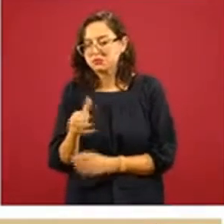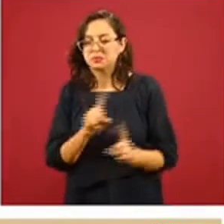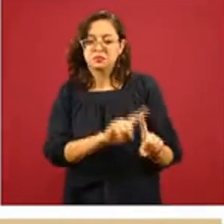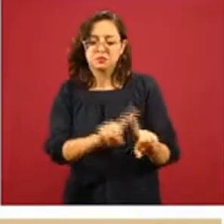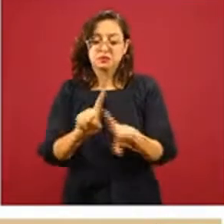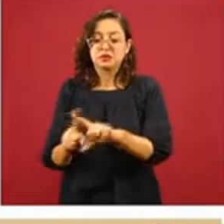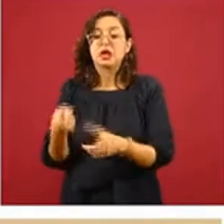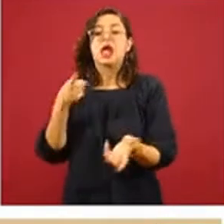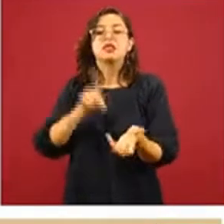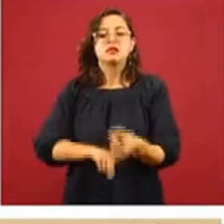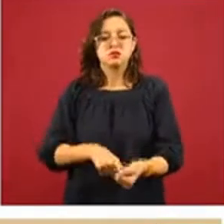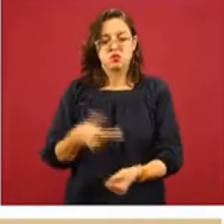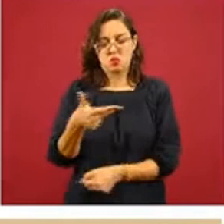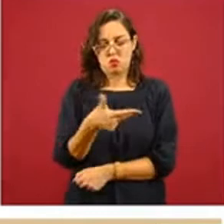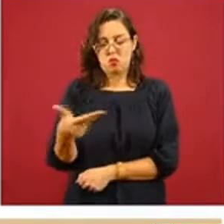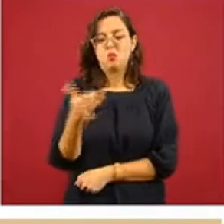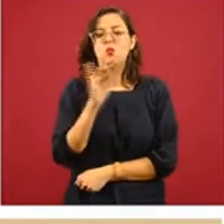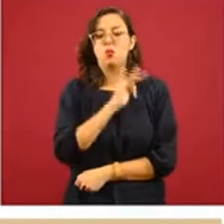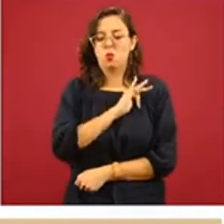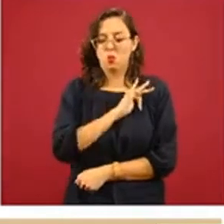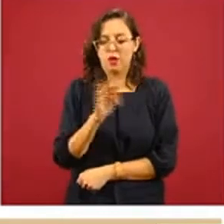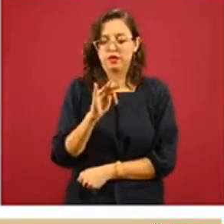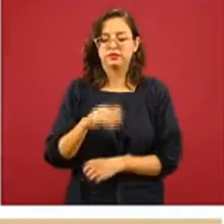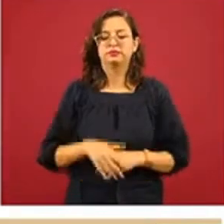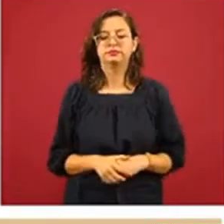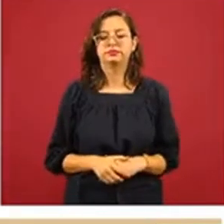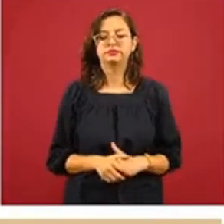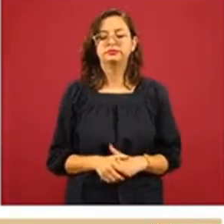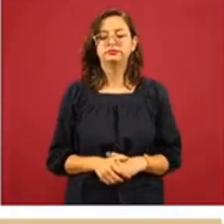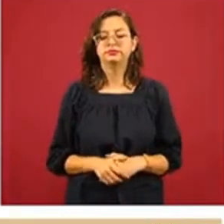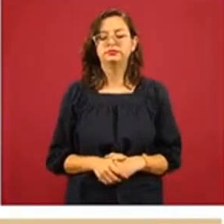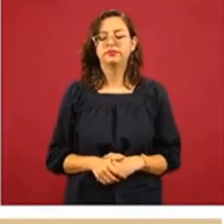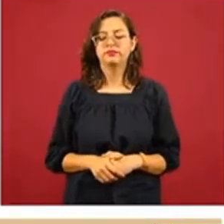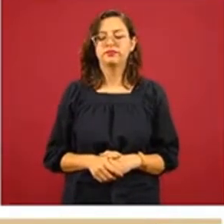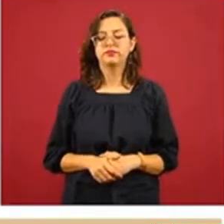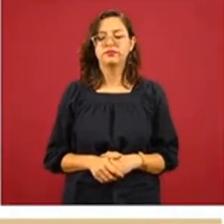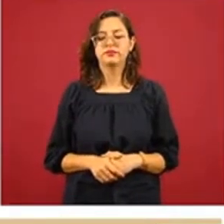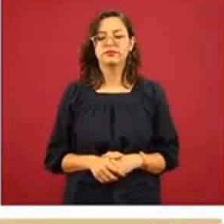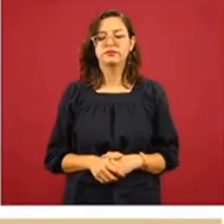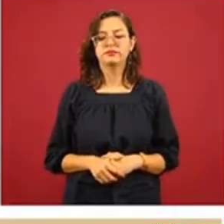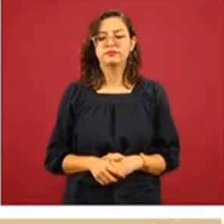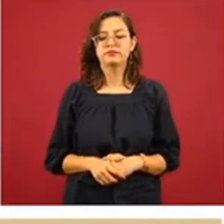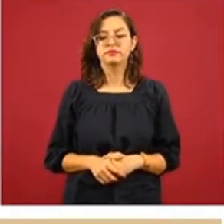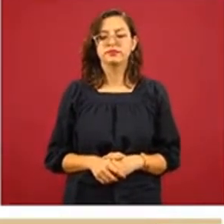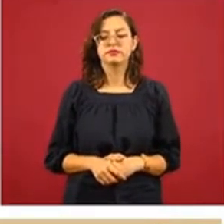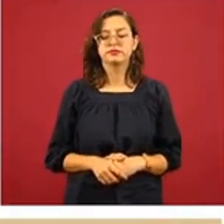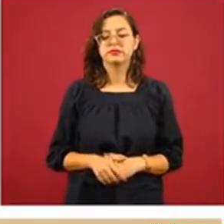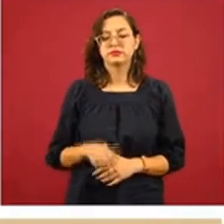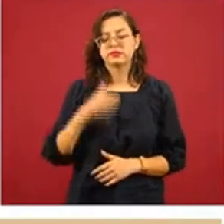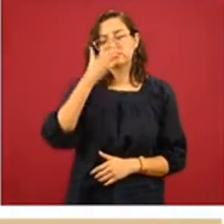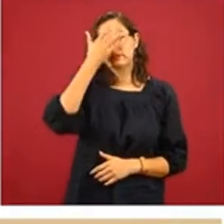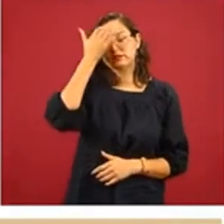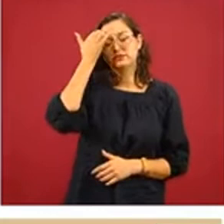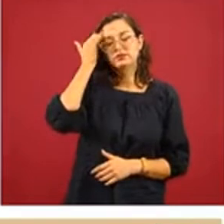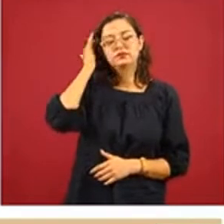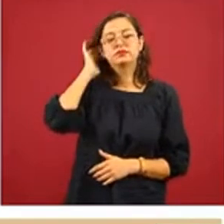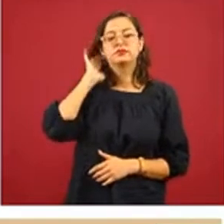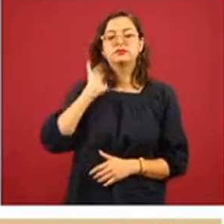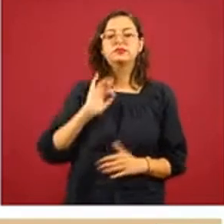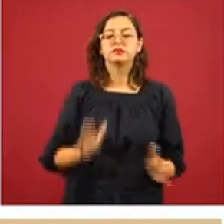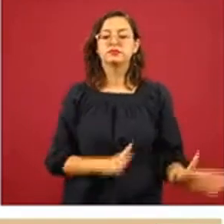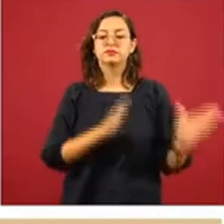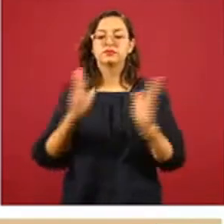similares que tienen estos hoteles. Por lo tanto, lo que se refiere precisamente a restaurantes